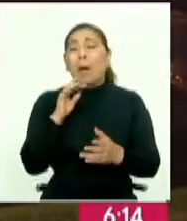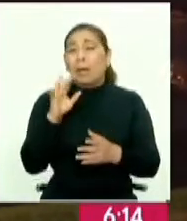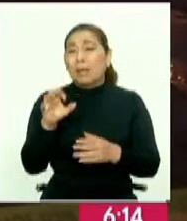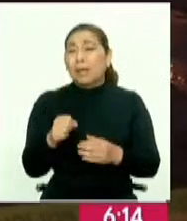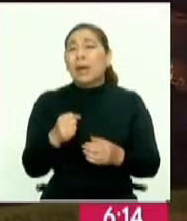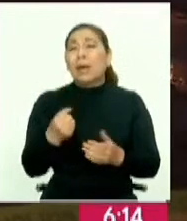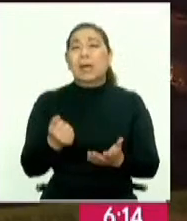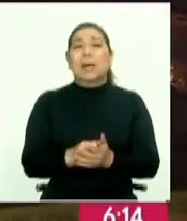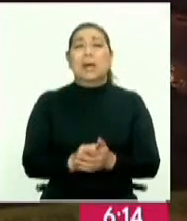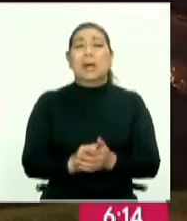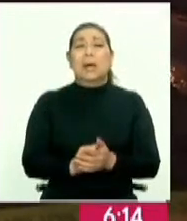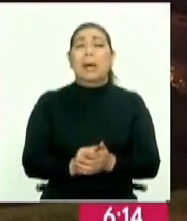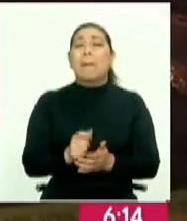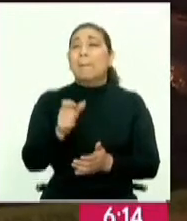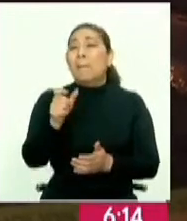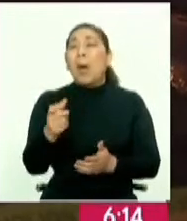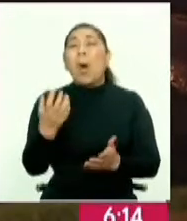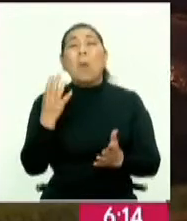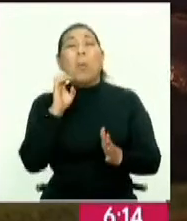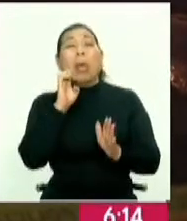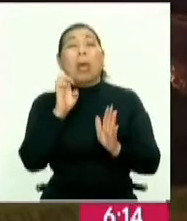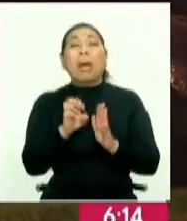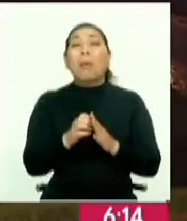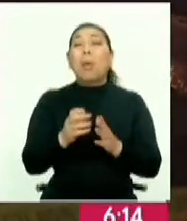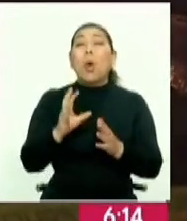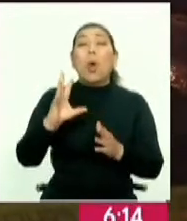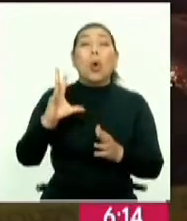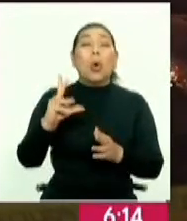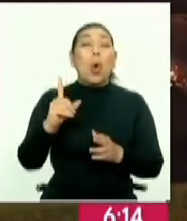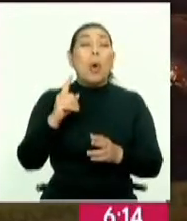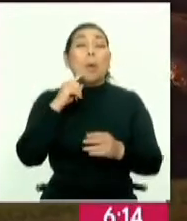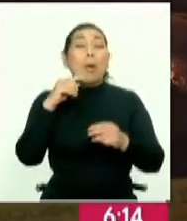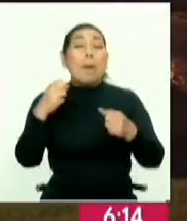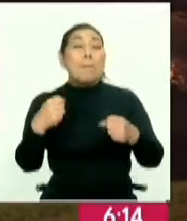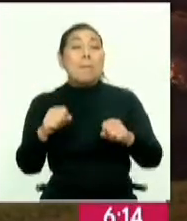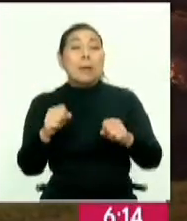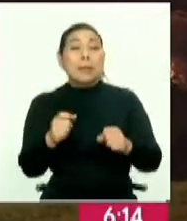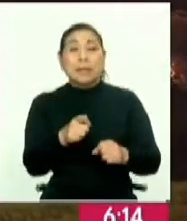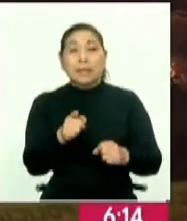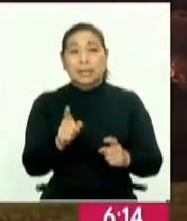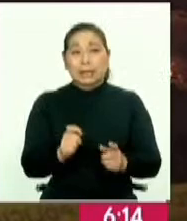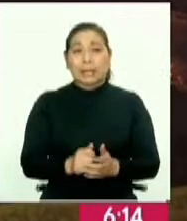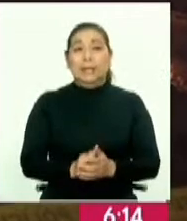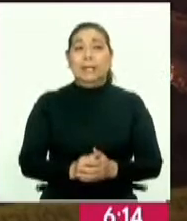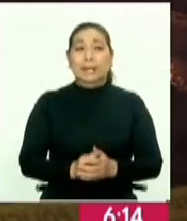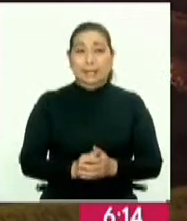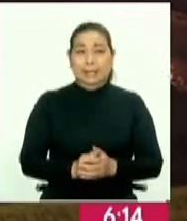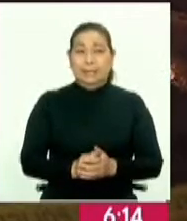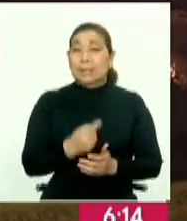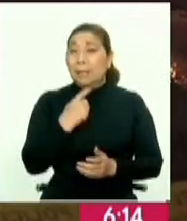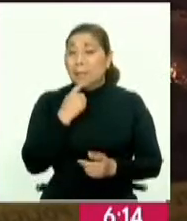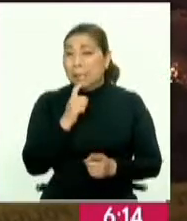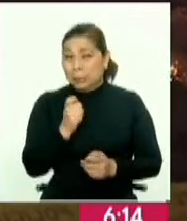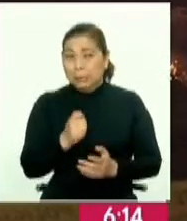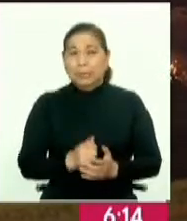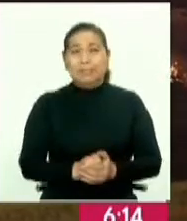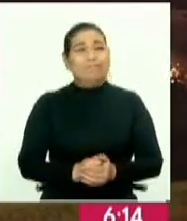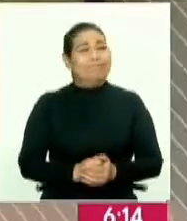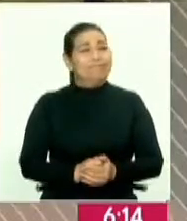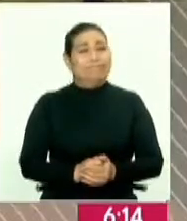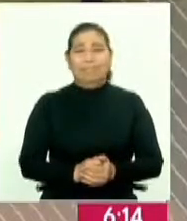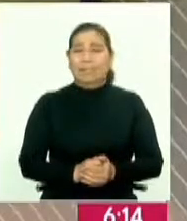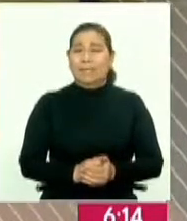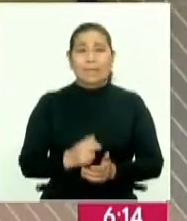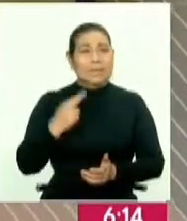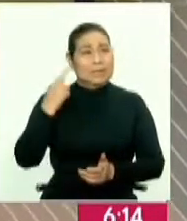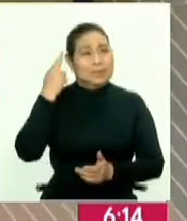atrapen a los delincuentes por esta zona que es peligrosa no sé si tienes alguna consulta y nicolás en estudios más que consulta